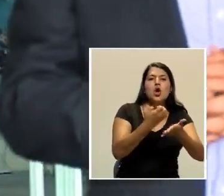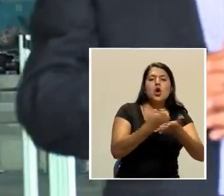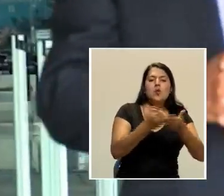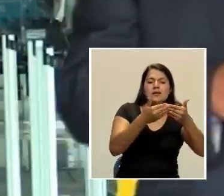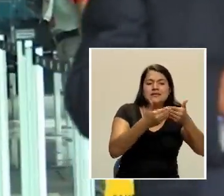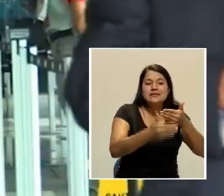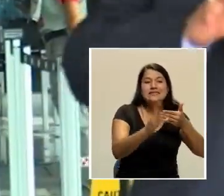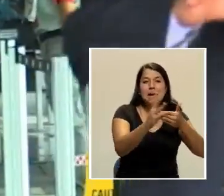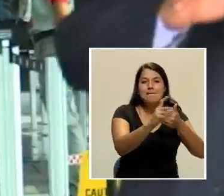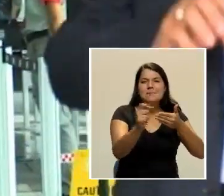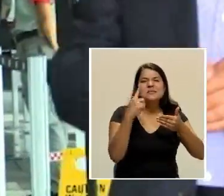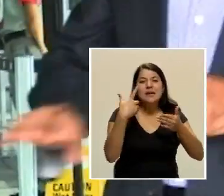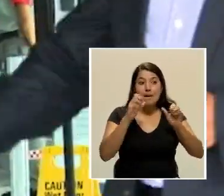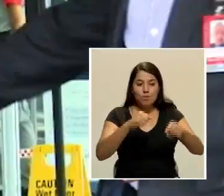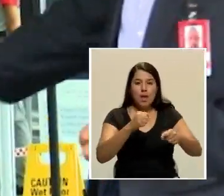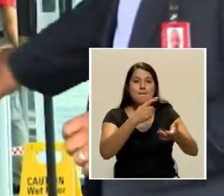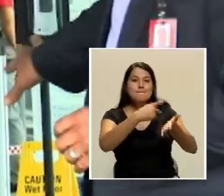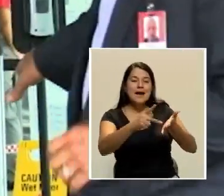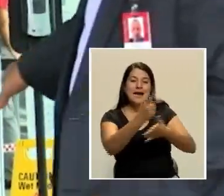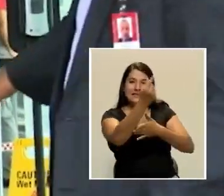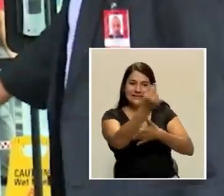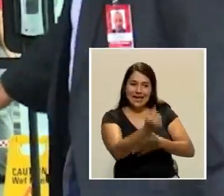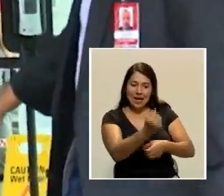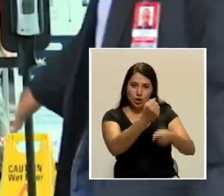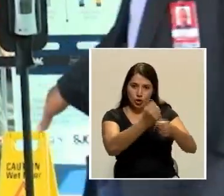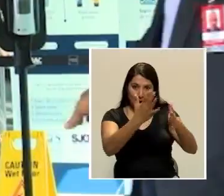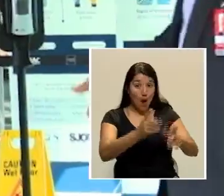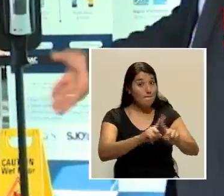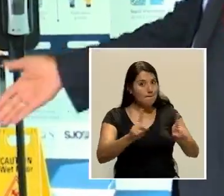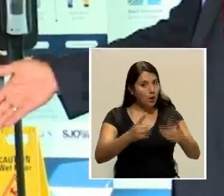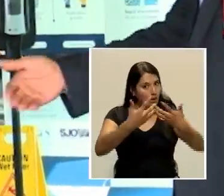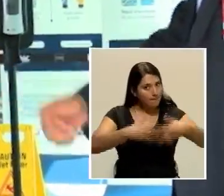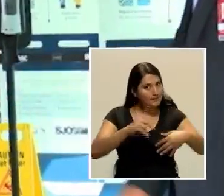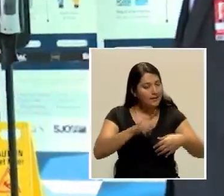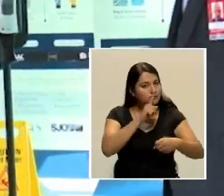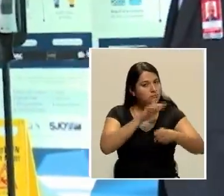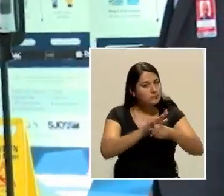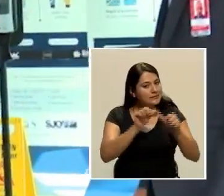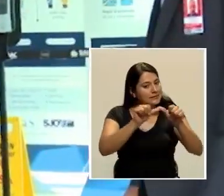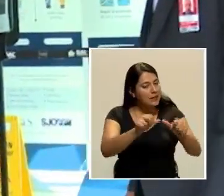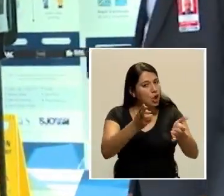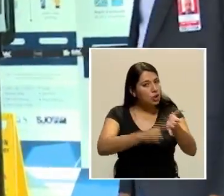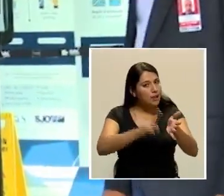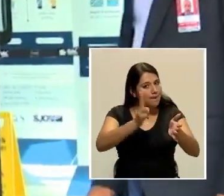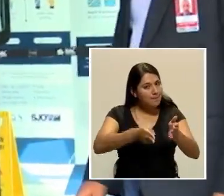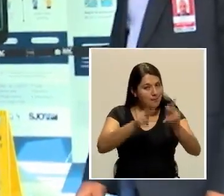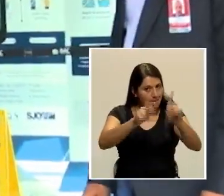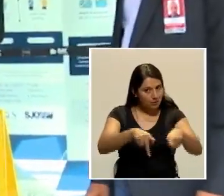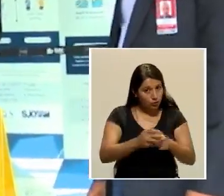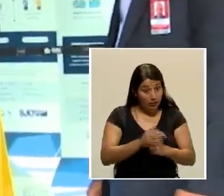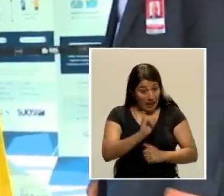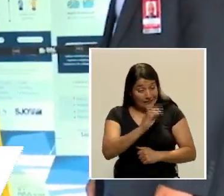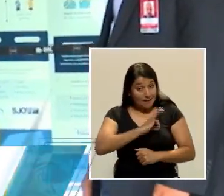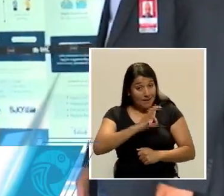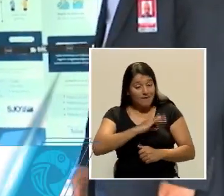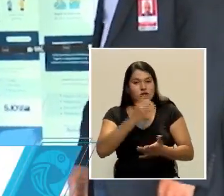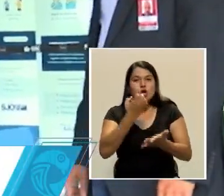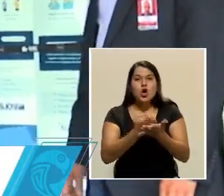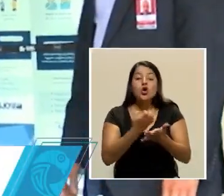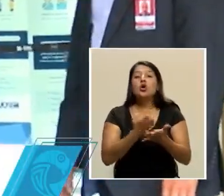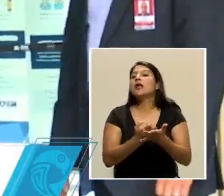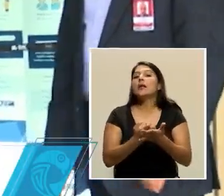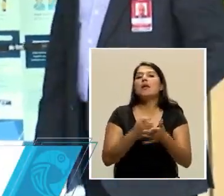medianas empresas turísticas afectadas por la pandemia de COVID-19. Con esta suma, alrededor de 5.000 empresas turísticas podrían